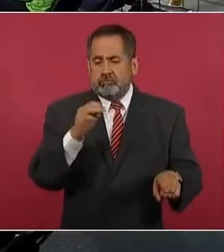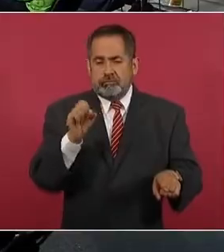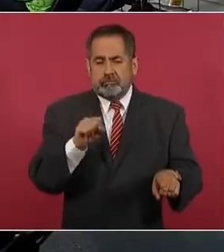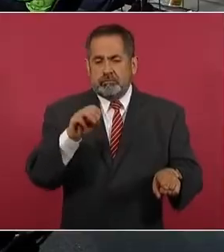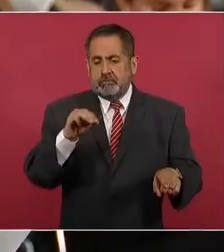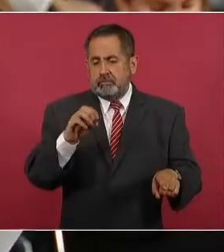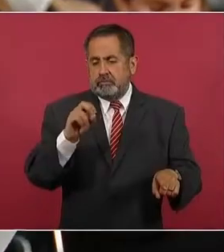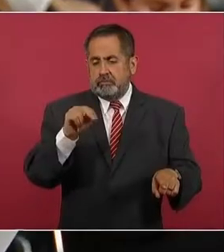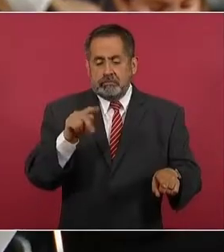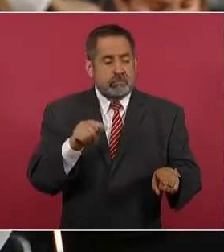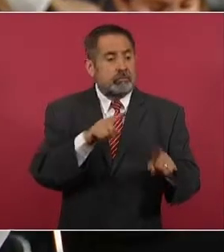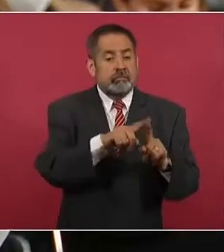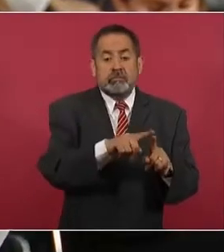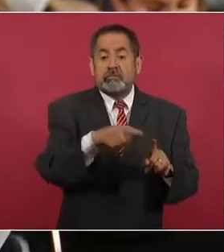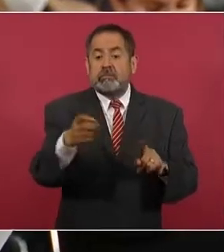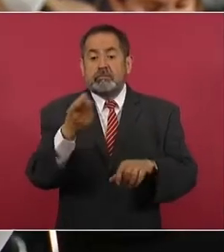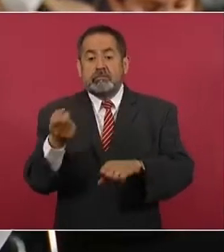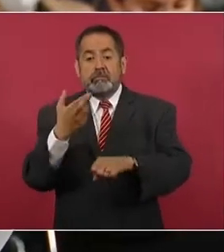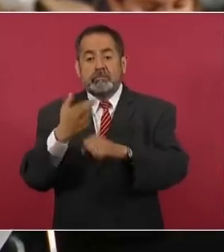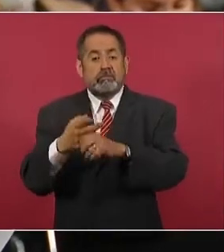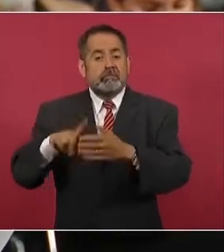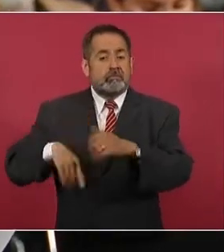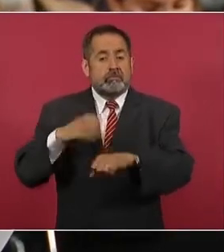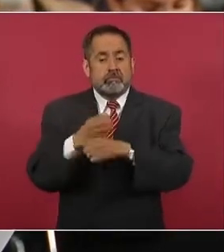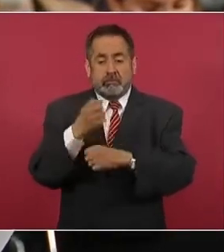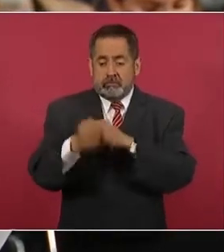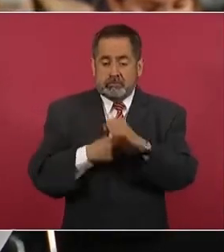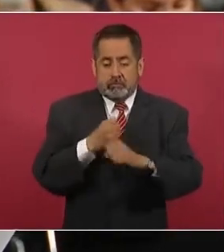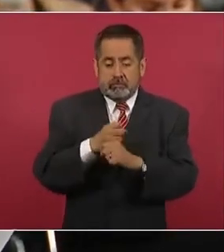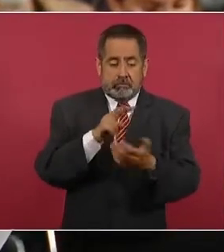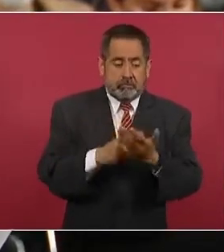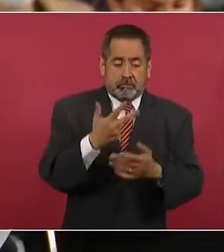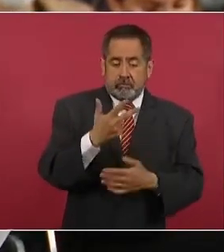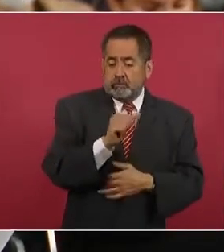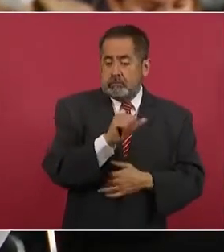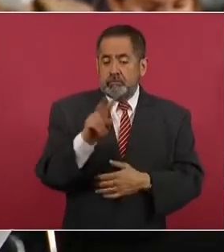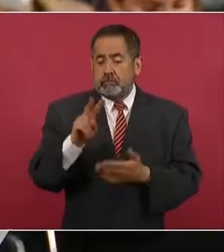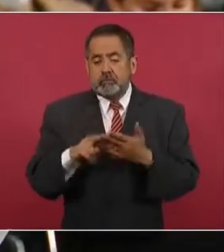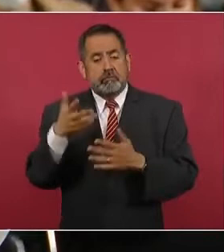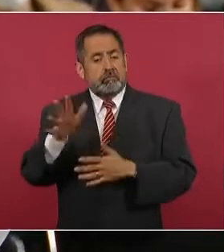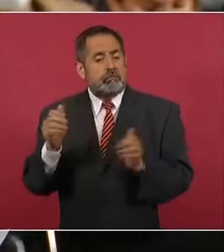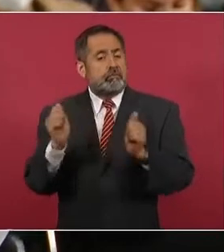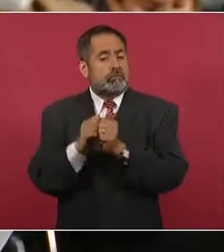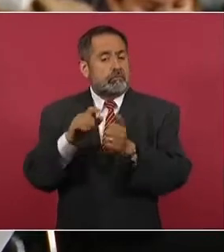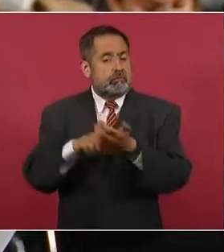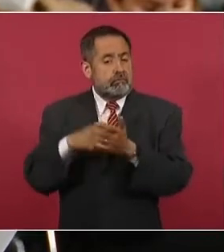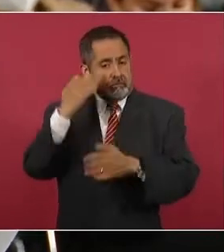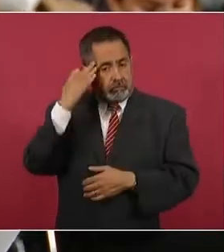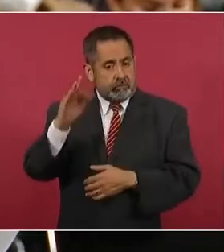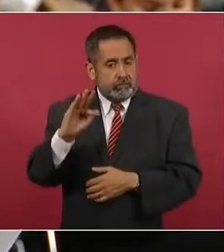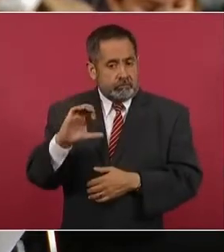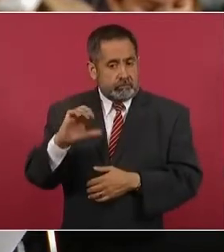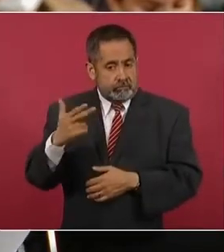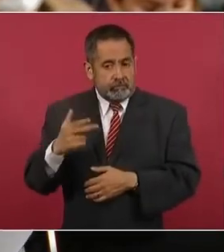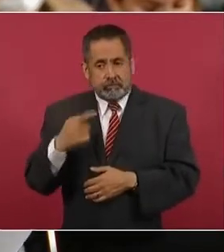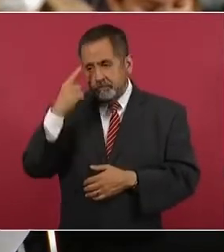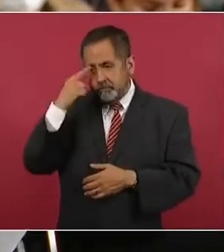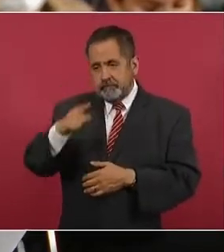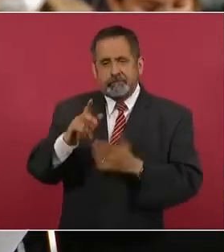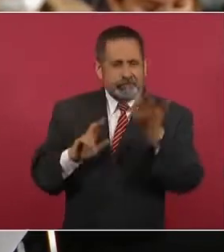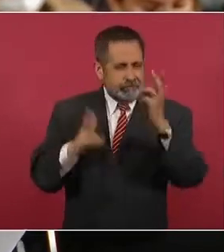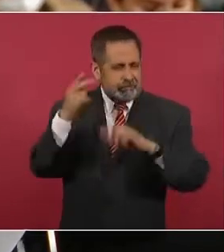ponerle como secretario de Gobernación de 2008 a 2010 con Felipe Calderón para acabar con la huelga de